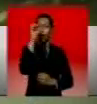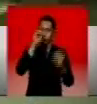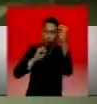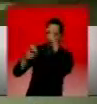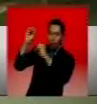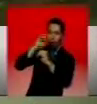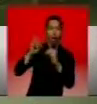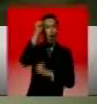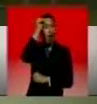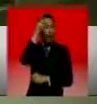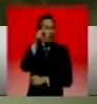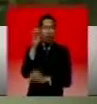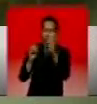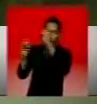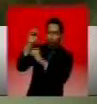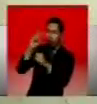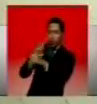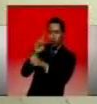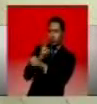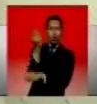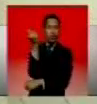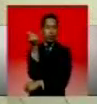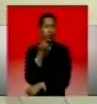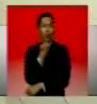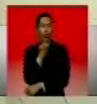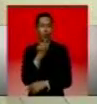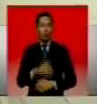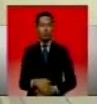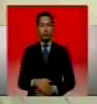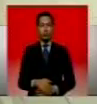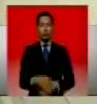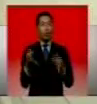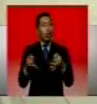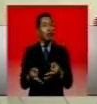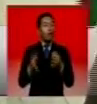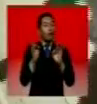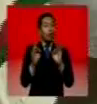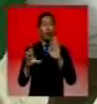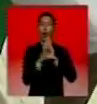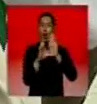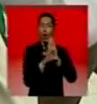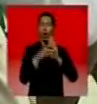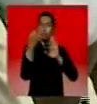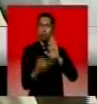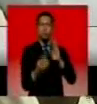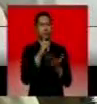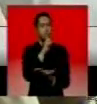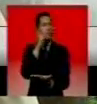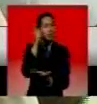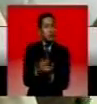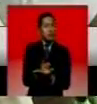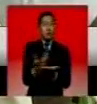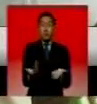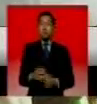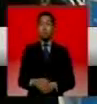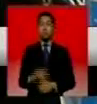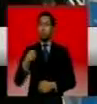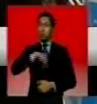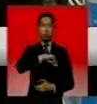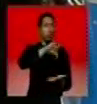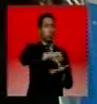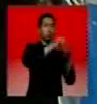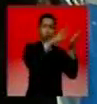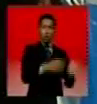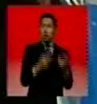opinar sobre el uso de los recursos. O sea, que todo sea de forma legal, forma verídica y que nos den confianza a los ciudadanos. Es